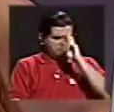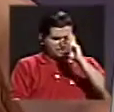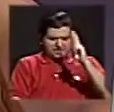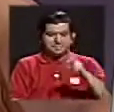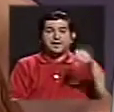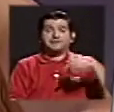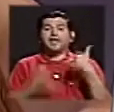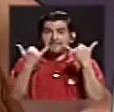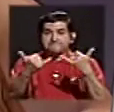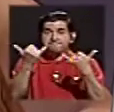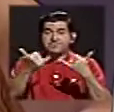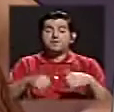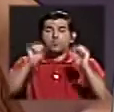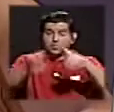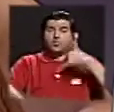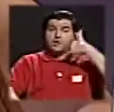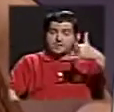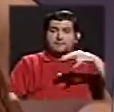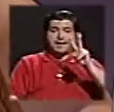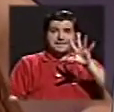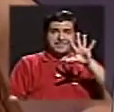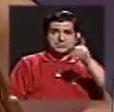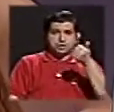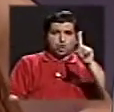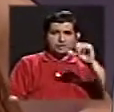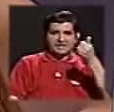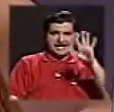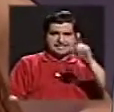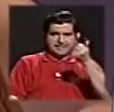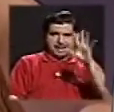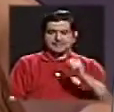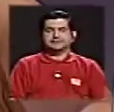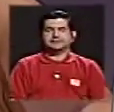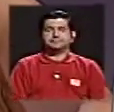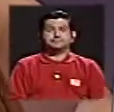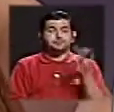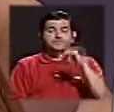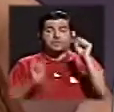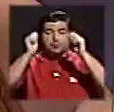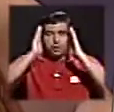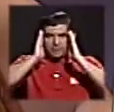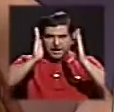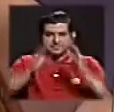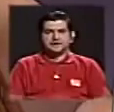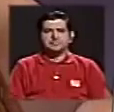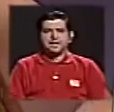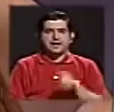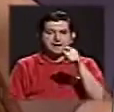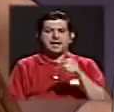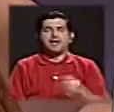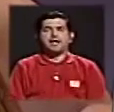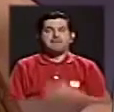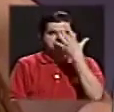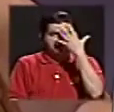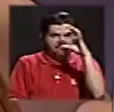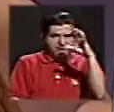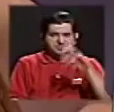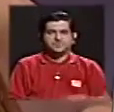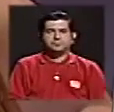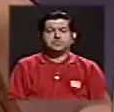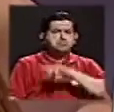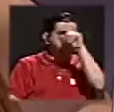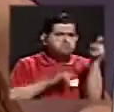vivo y usted va a poder llamarnos al 2511-1515. También puede seguirnos a través de nuestra página de Facebook,